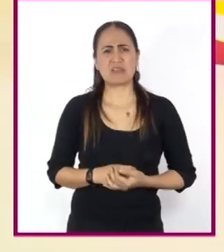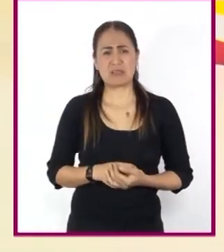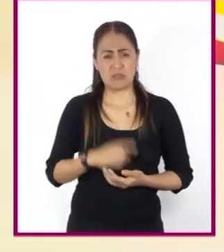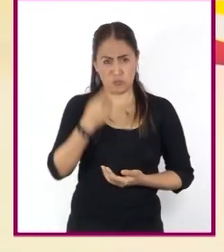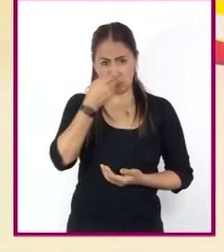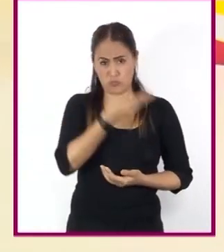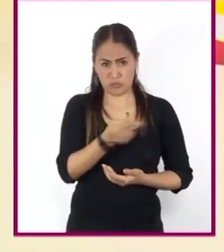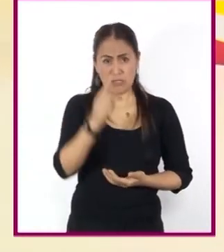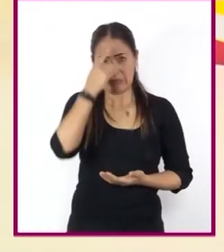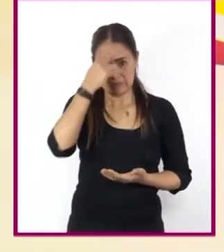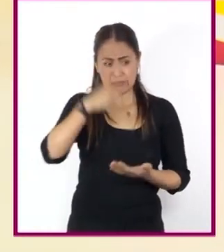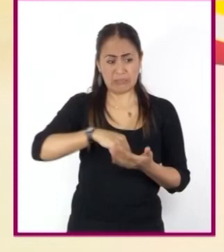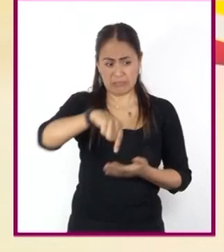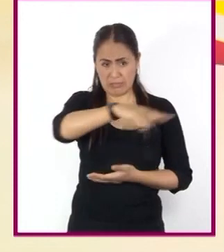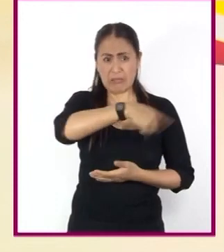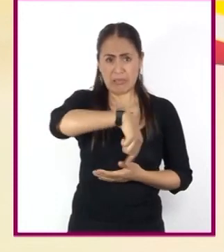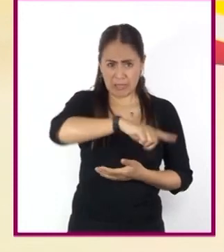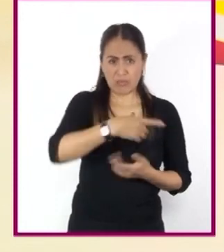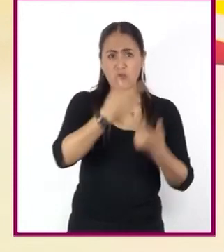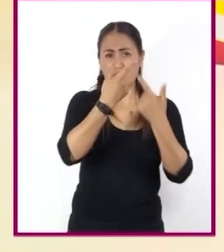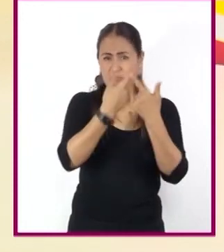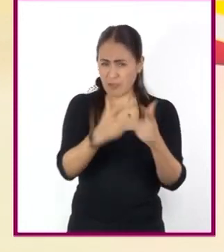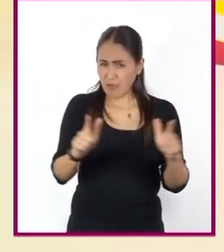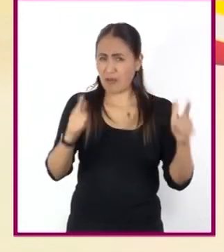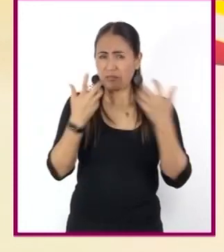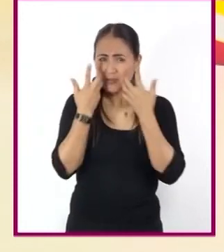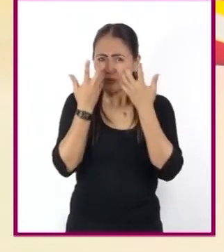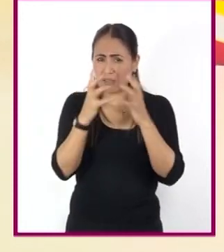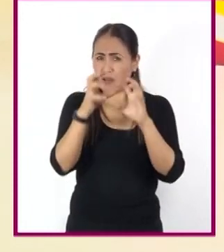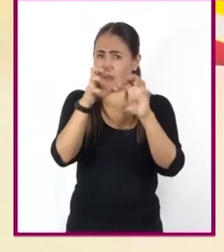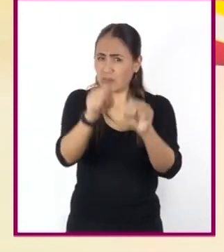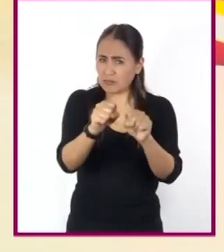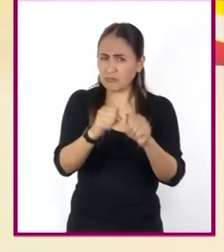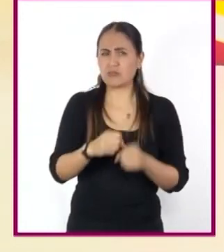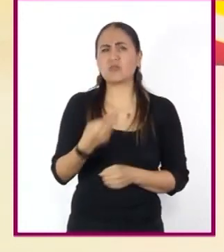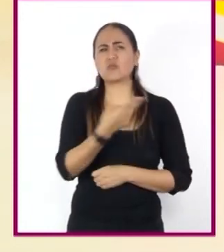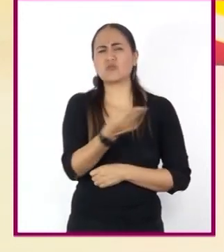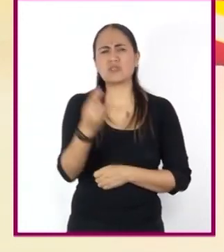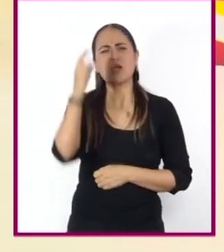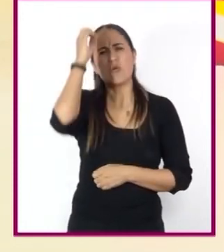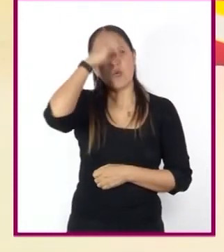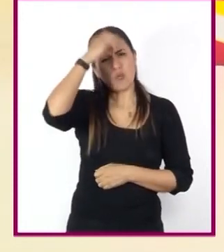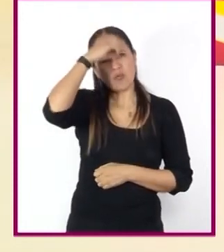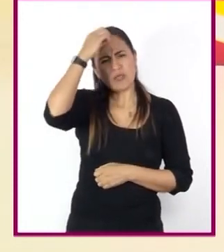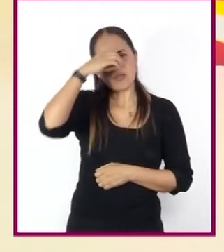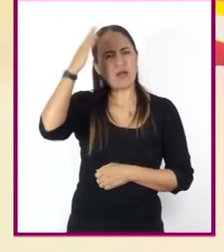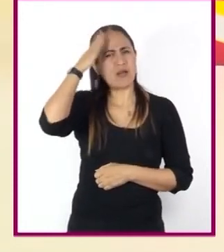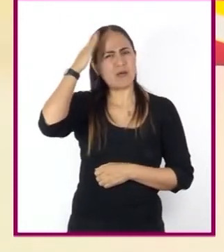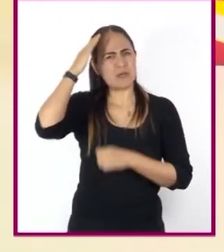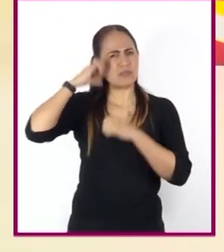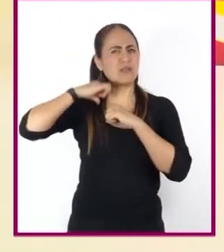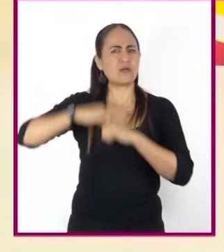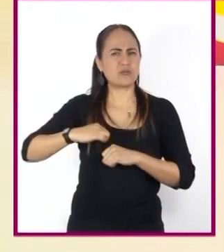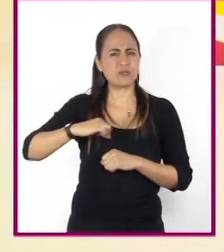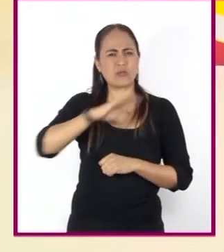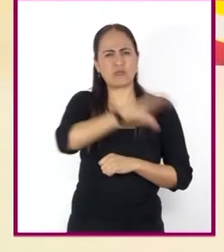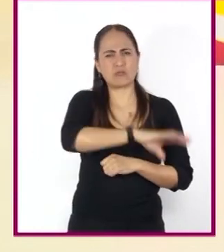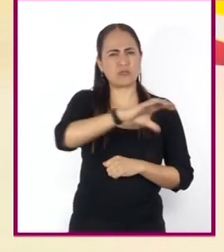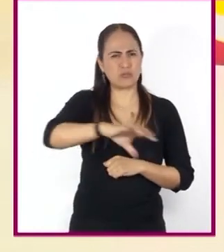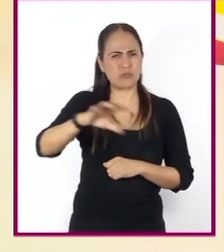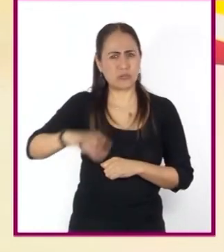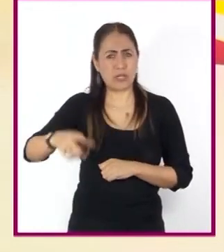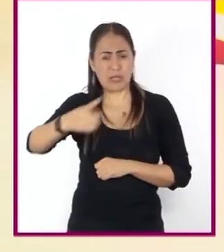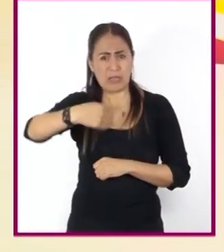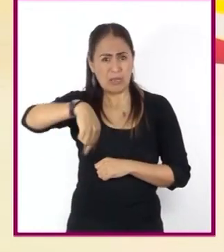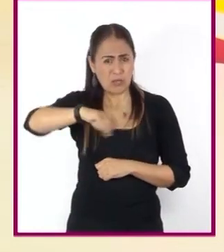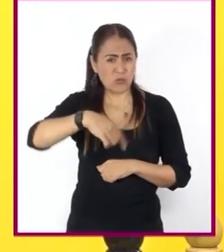actuaron conforme a los principios de libertad? ¿Qué opinan de que los principales líderes independentistas de las colonias eran